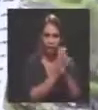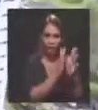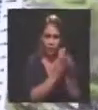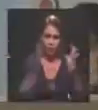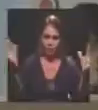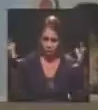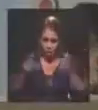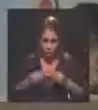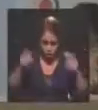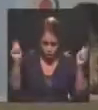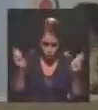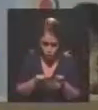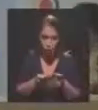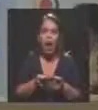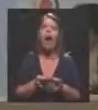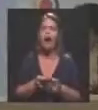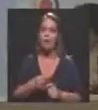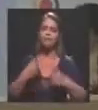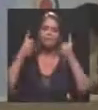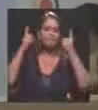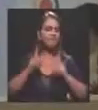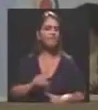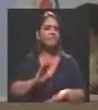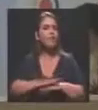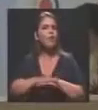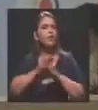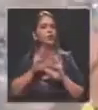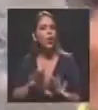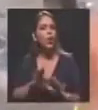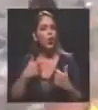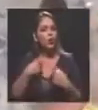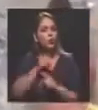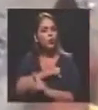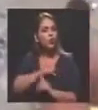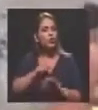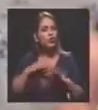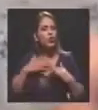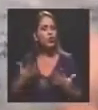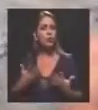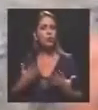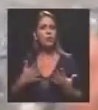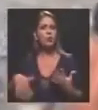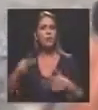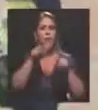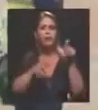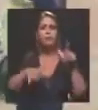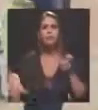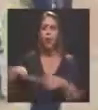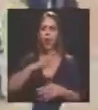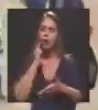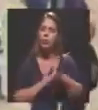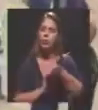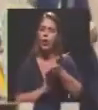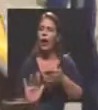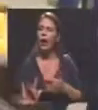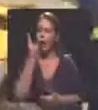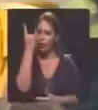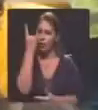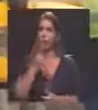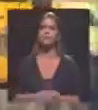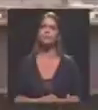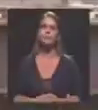por la Contraloría, se procederá a definir compromisos que serán socializados con las comunidades afectadas para tratar de dar